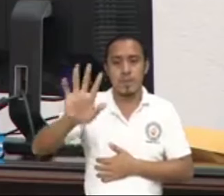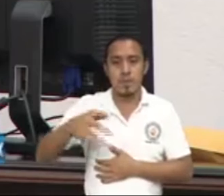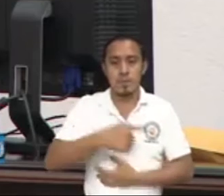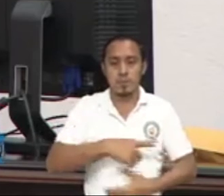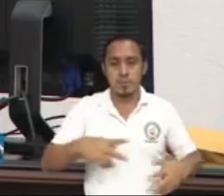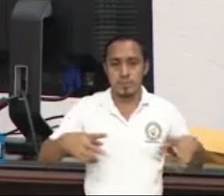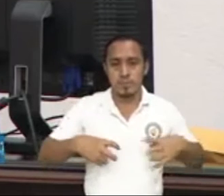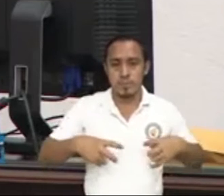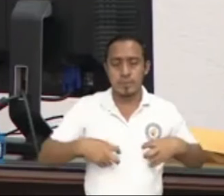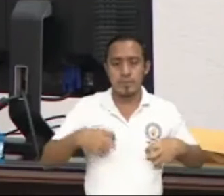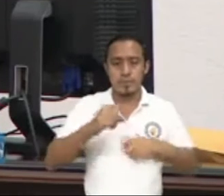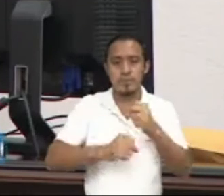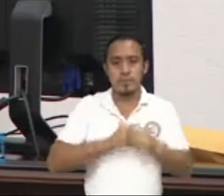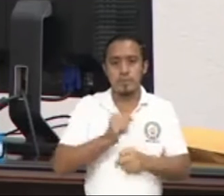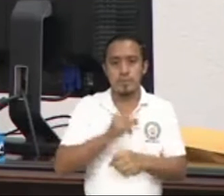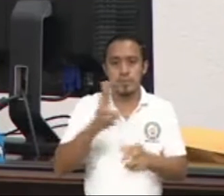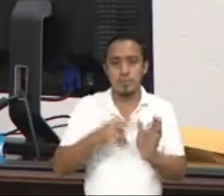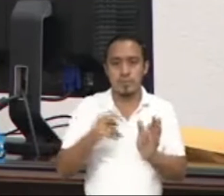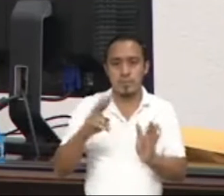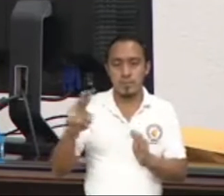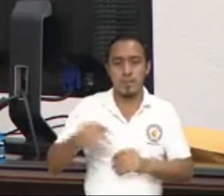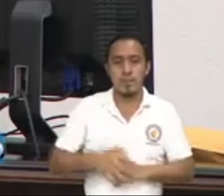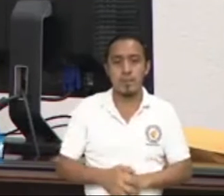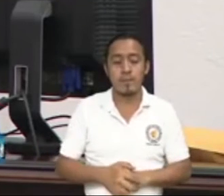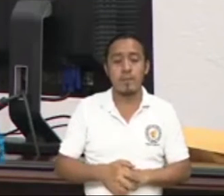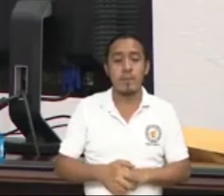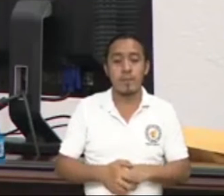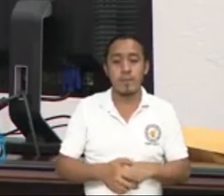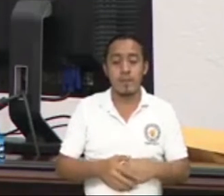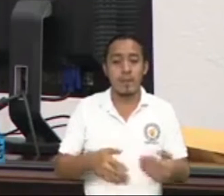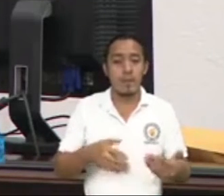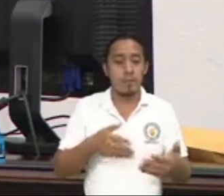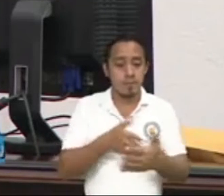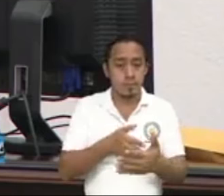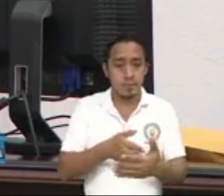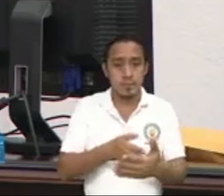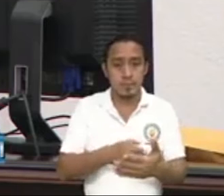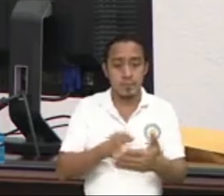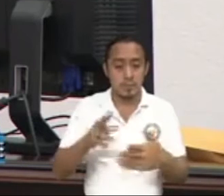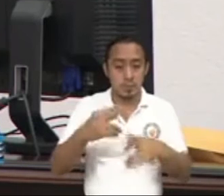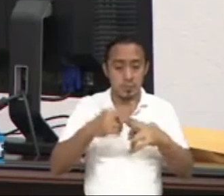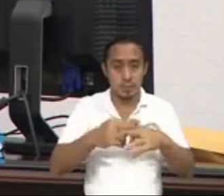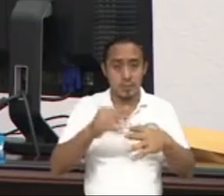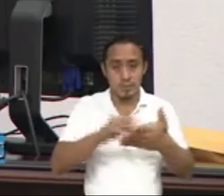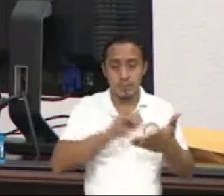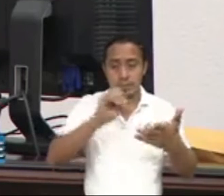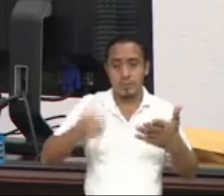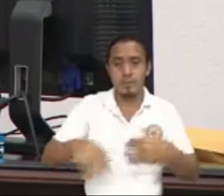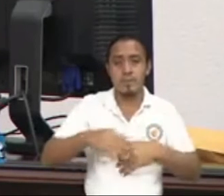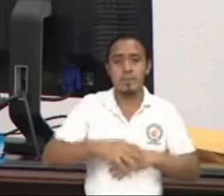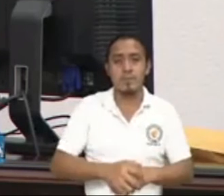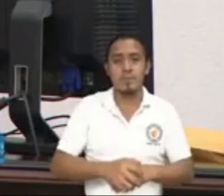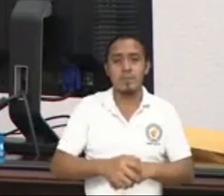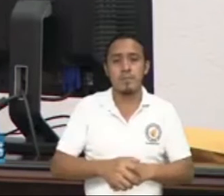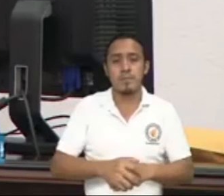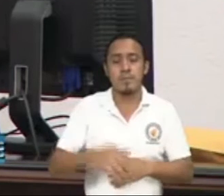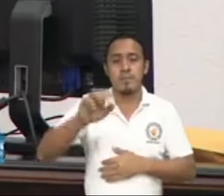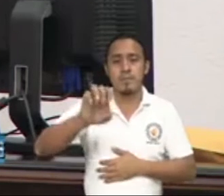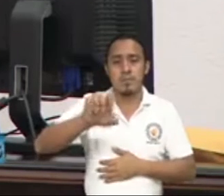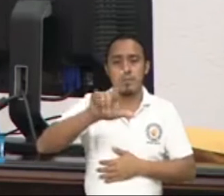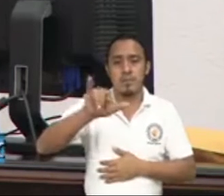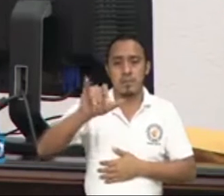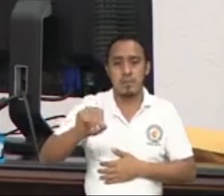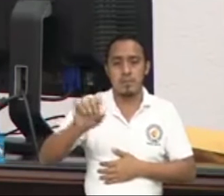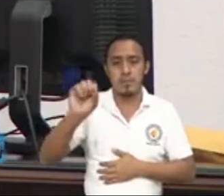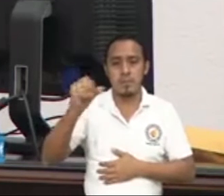4 de abril del año 2022, fue dejado sin efecto el nombramiento del compañero Helio